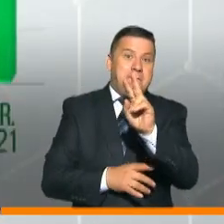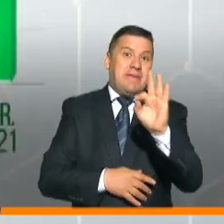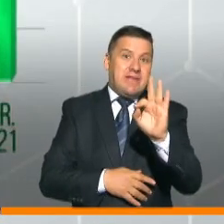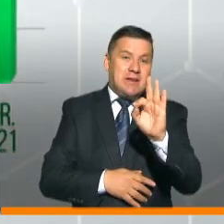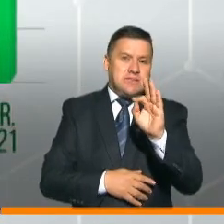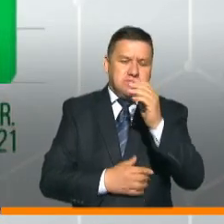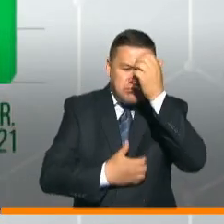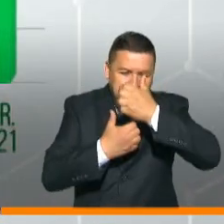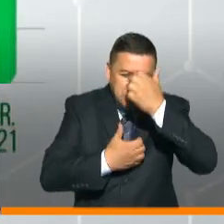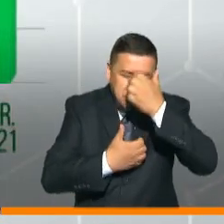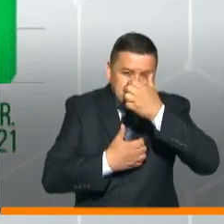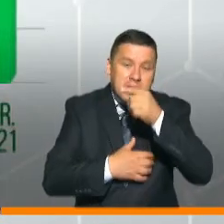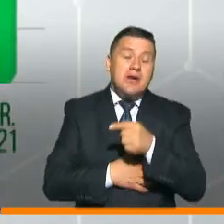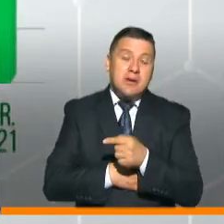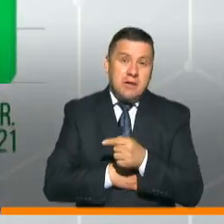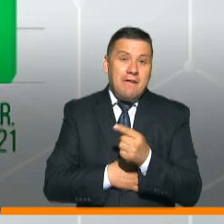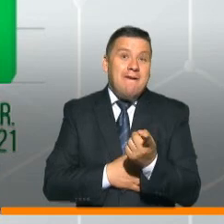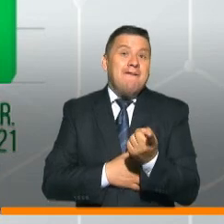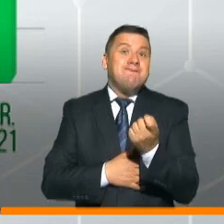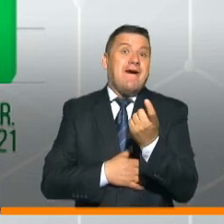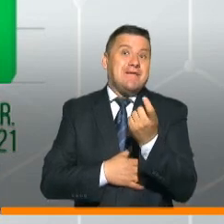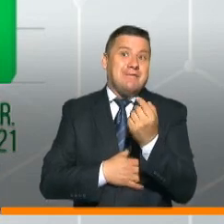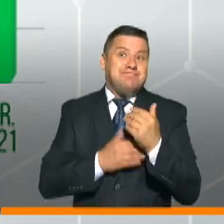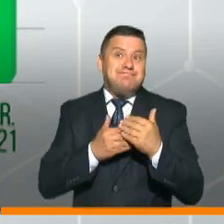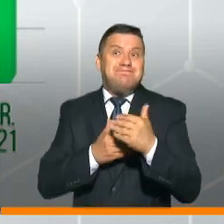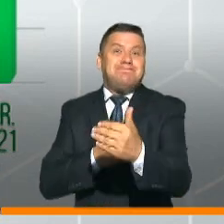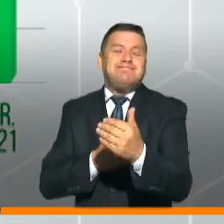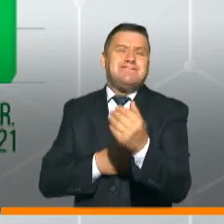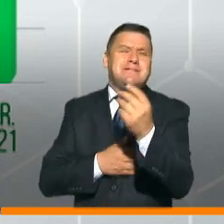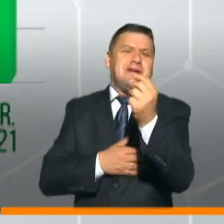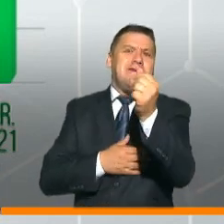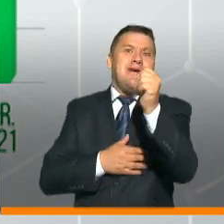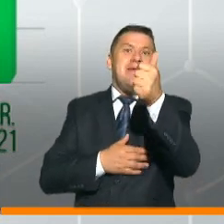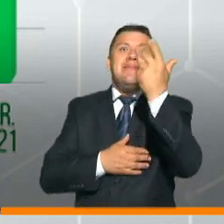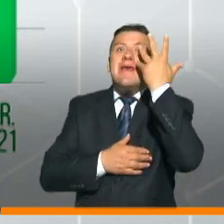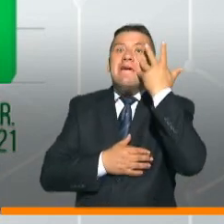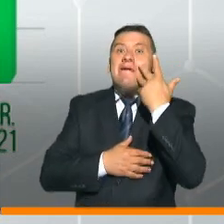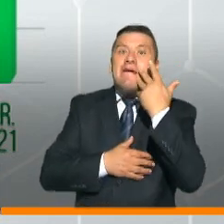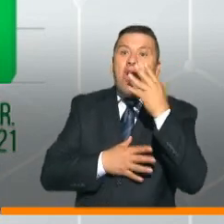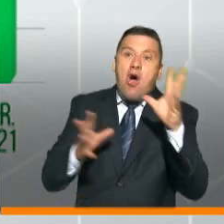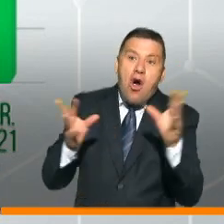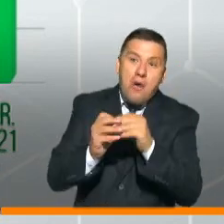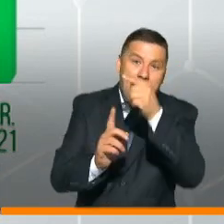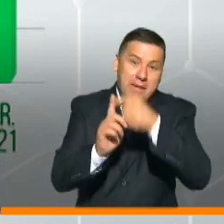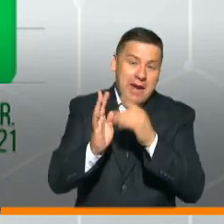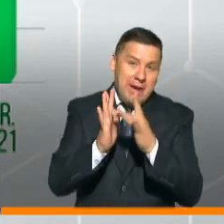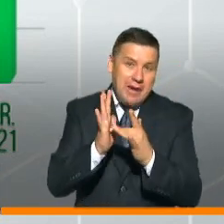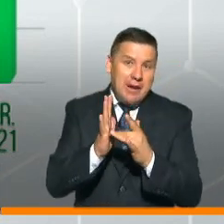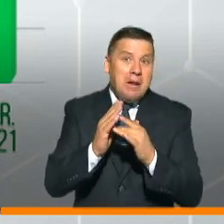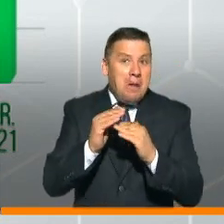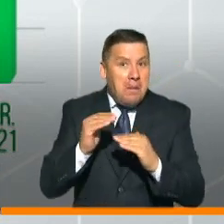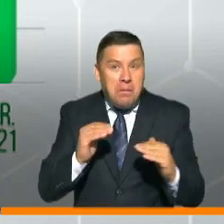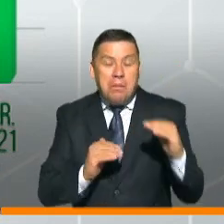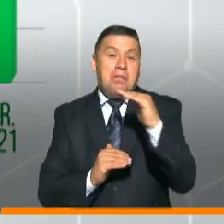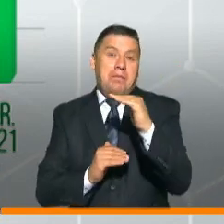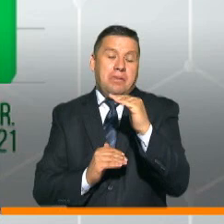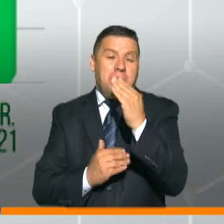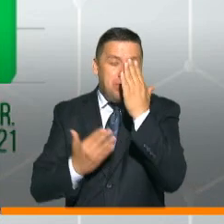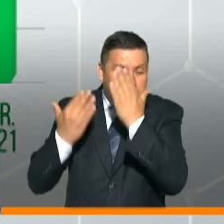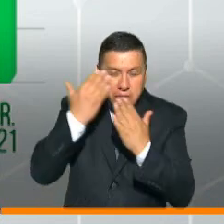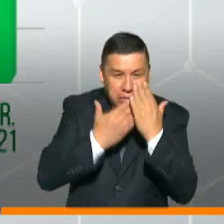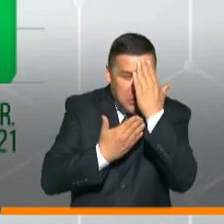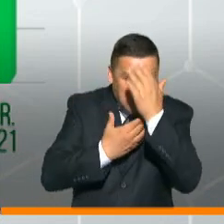1.112.023 y obviamente faltándonos todavía más de 10 días del mes, estaremos seguramente por encima de las